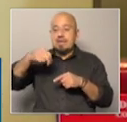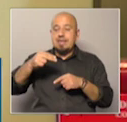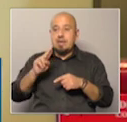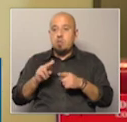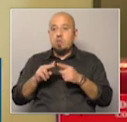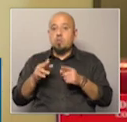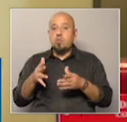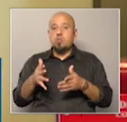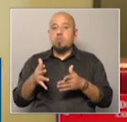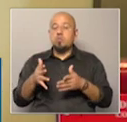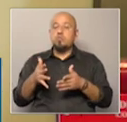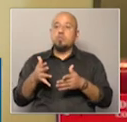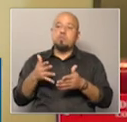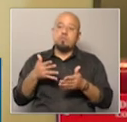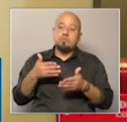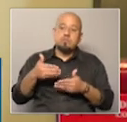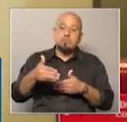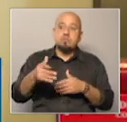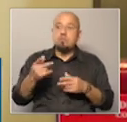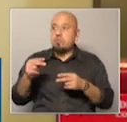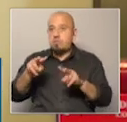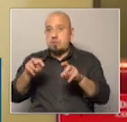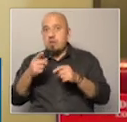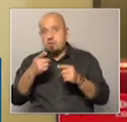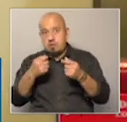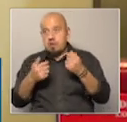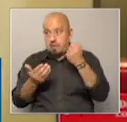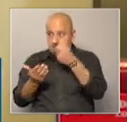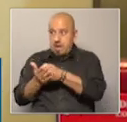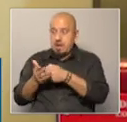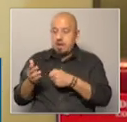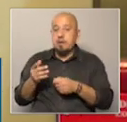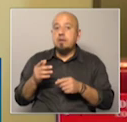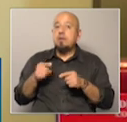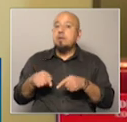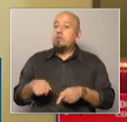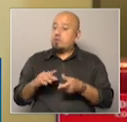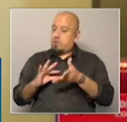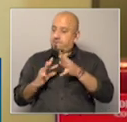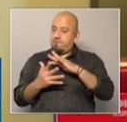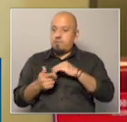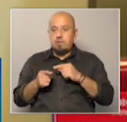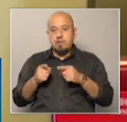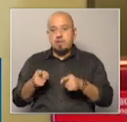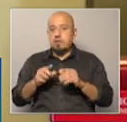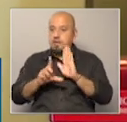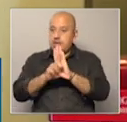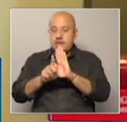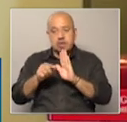cobra una determinada retribución y no es el mecanismo que quiere la